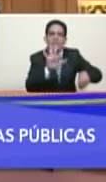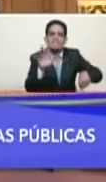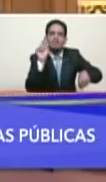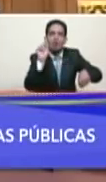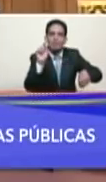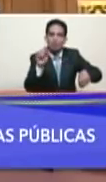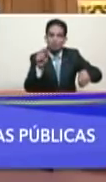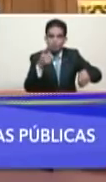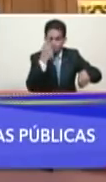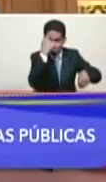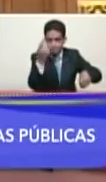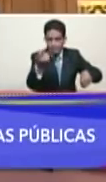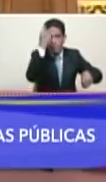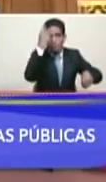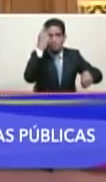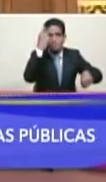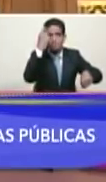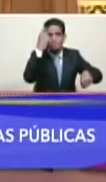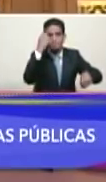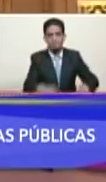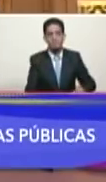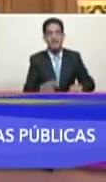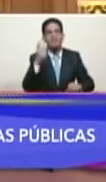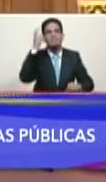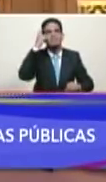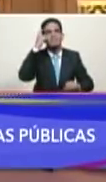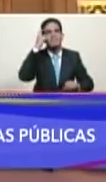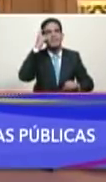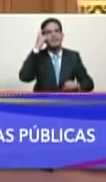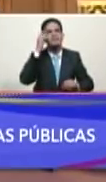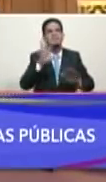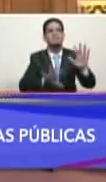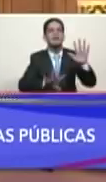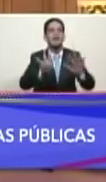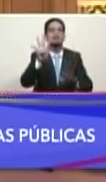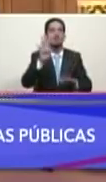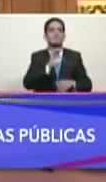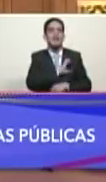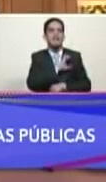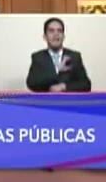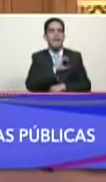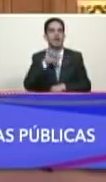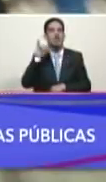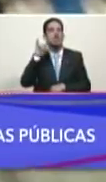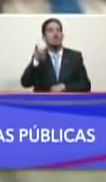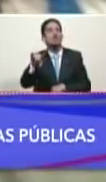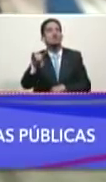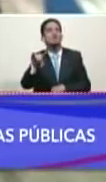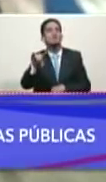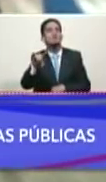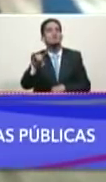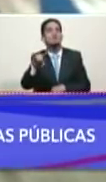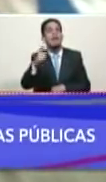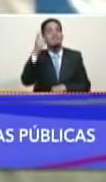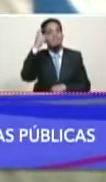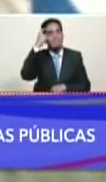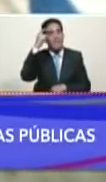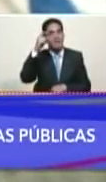Anótenlo. Del 14 de enero, lunes de nuestra divina